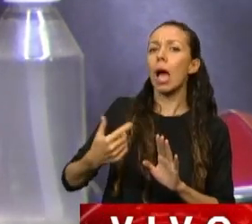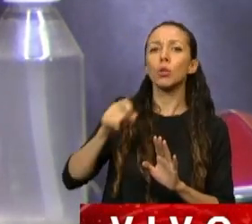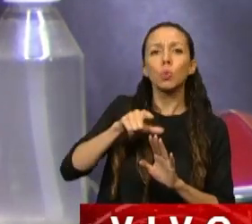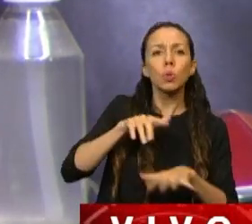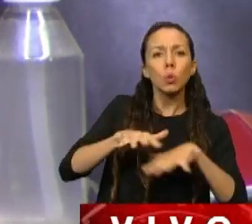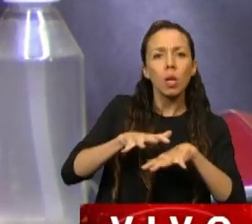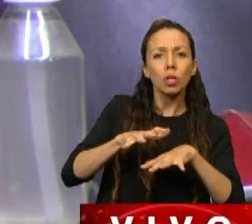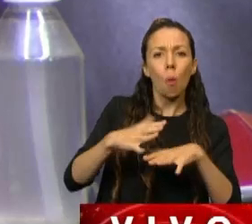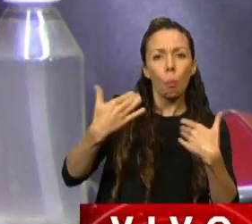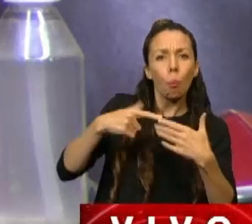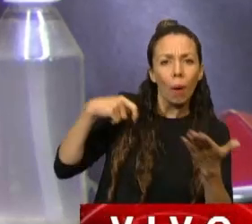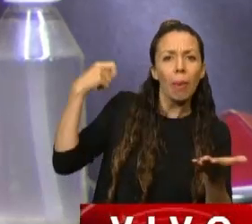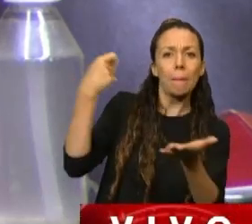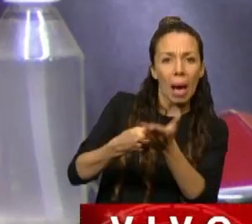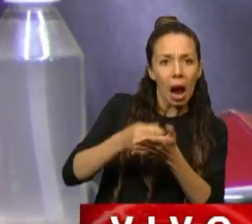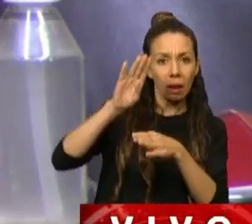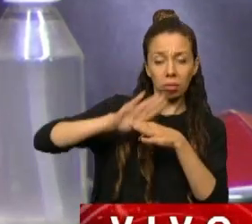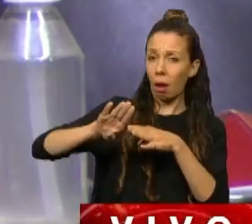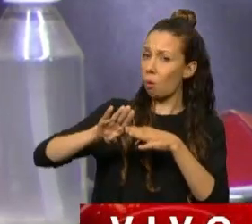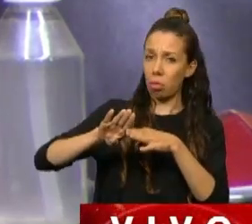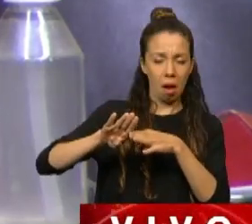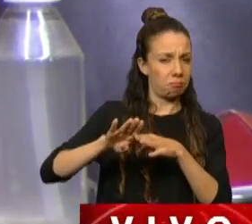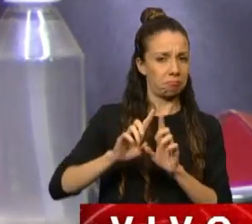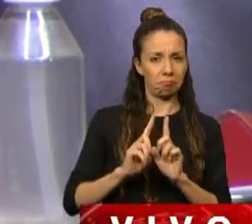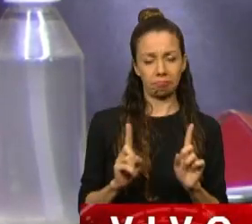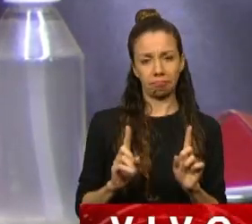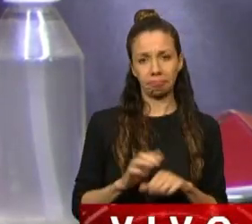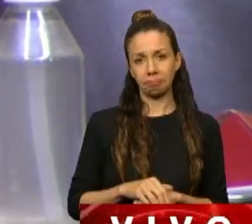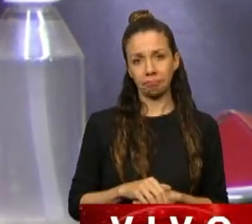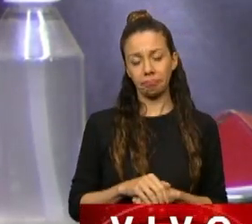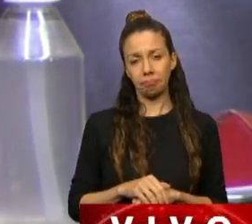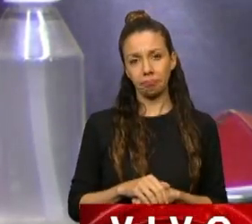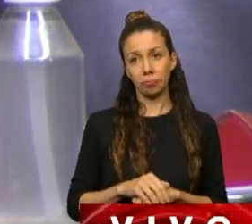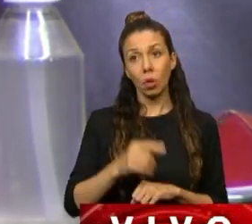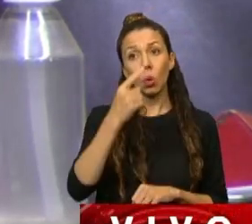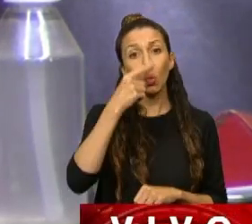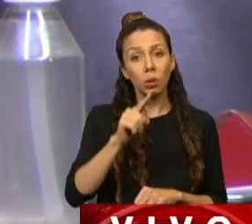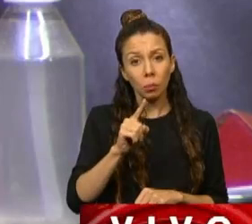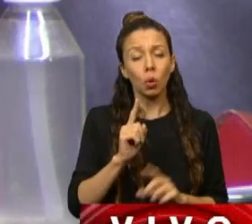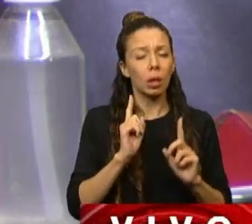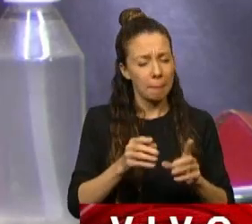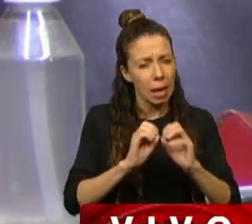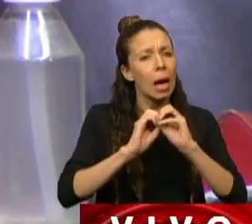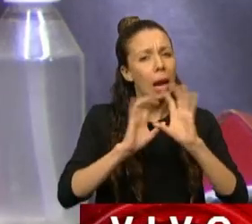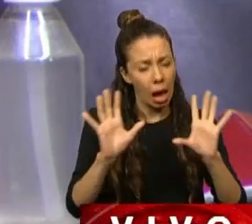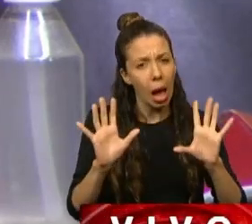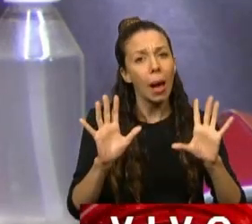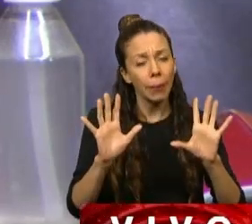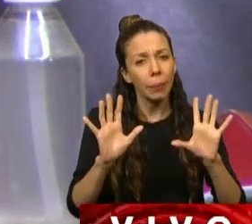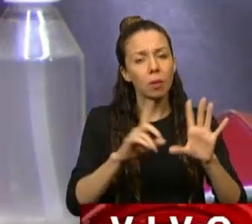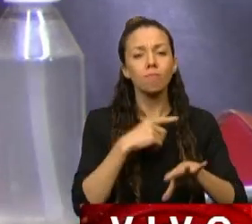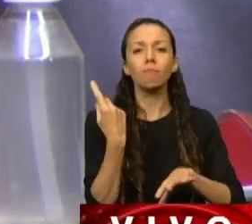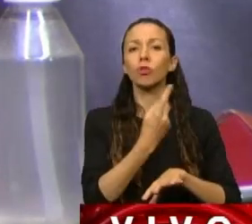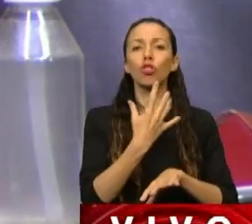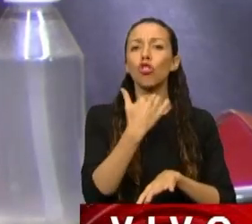deuda y por último y no por eso menos grave tampoco sabemos cuál fue el